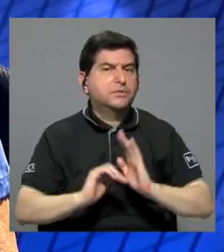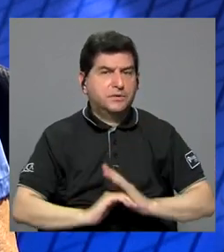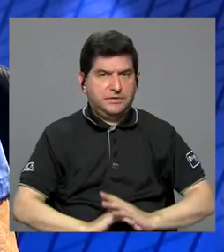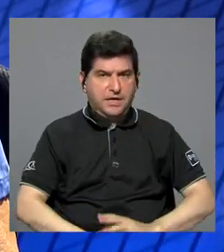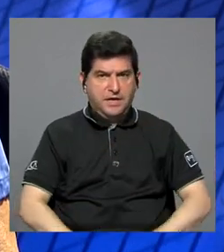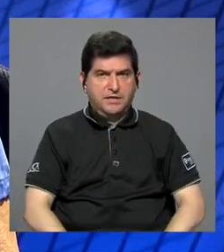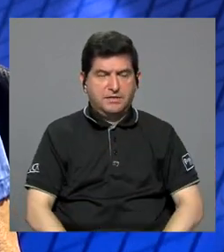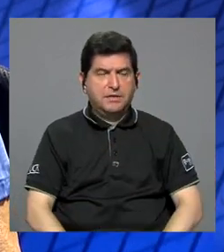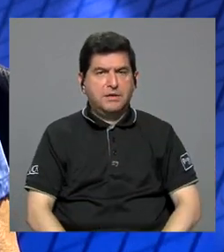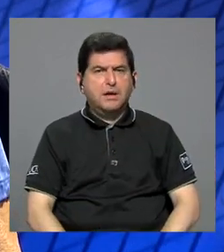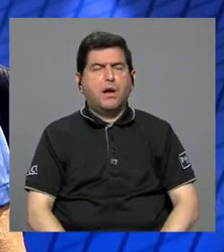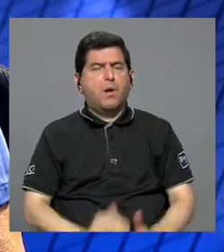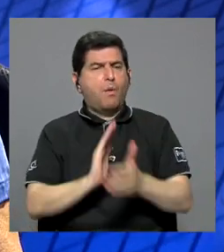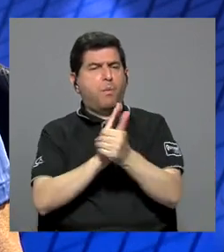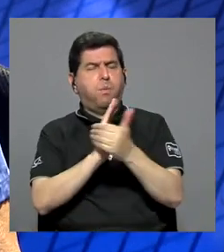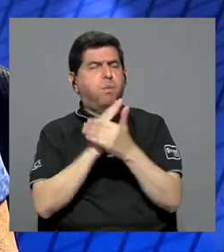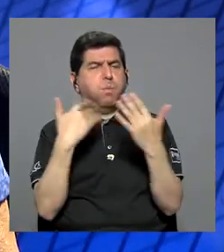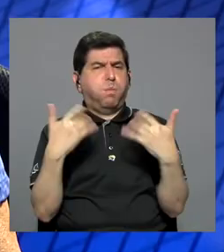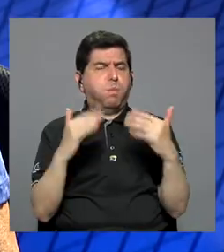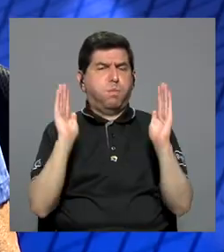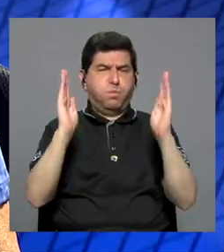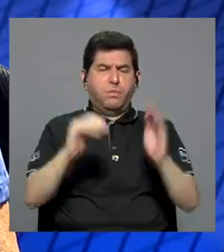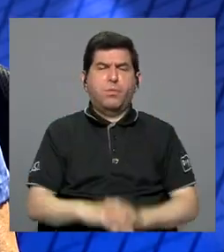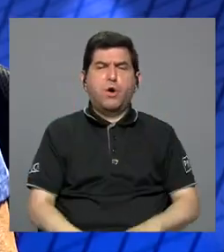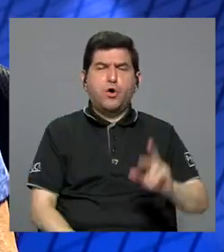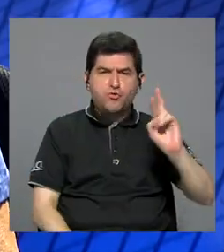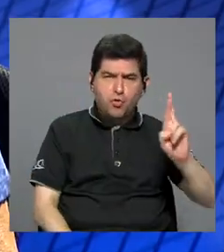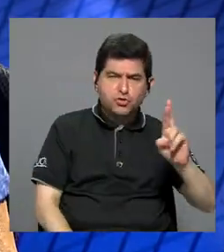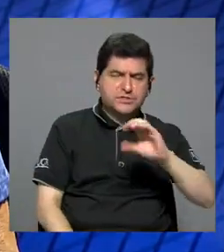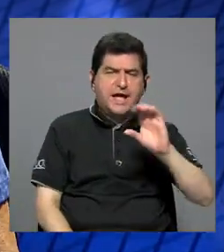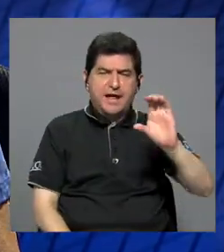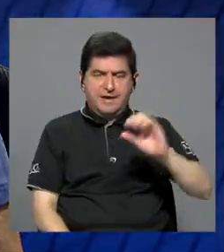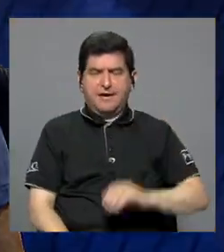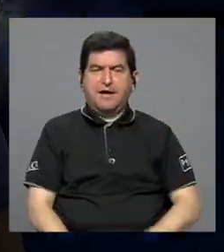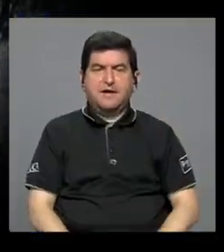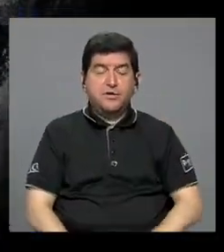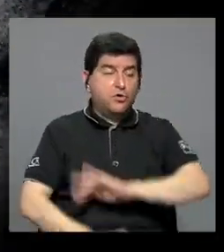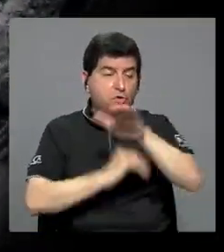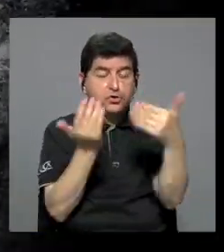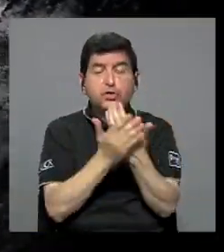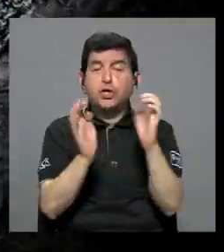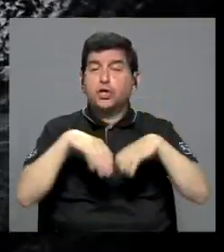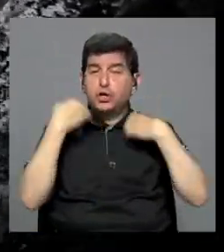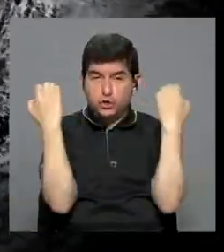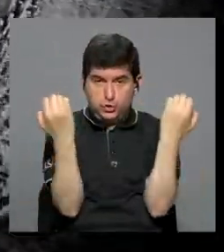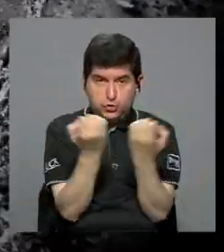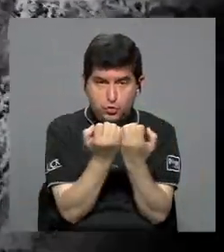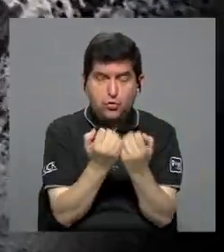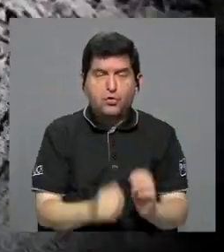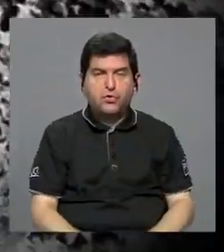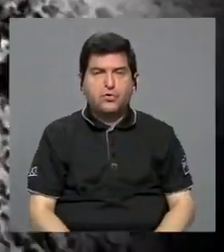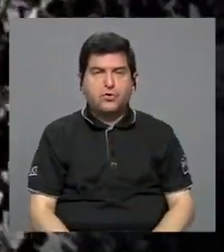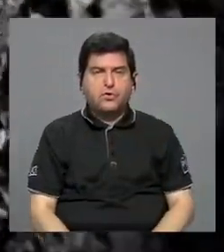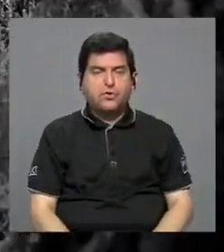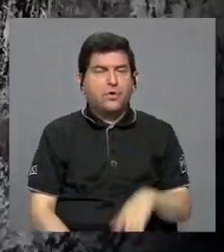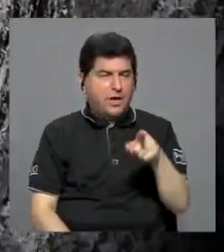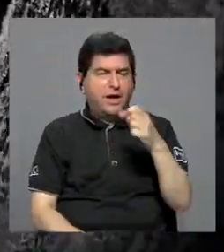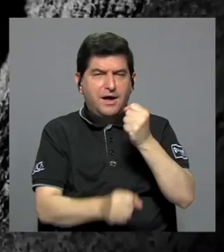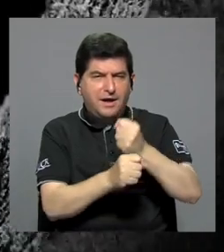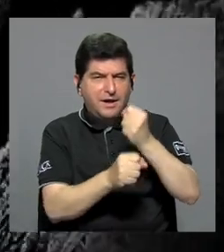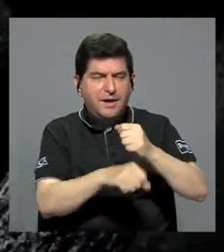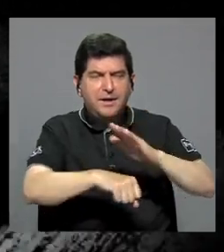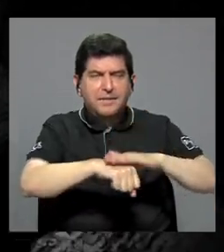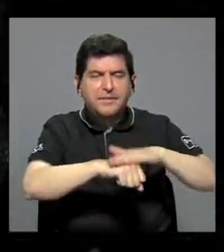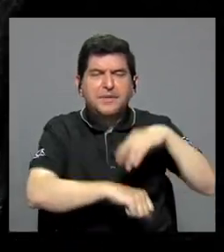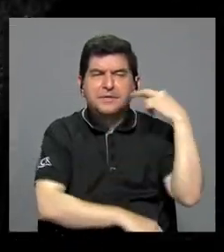tener talentos enormes como el de Roxana, el de Carlos y todo el equipo, ¿verdad? Para tener una obra